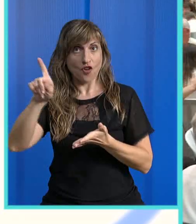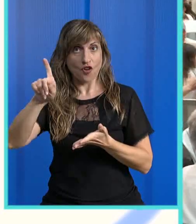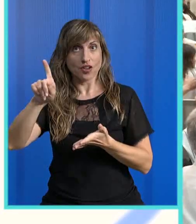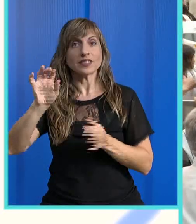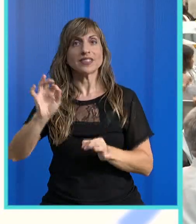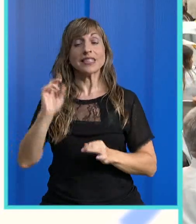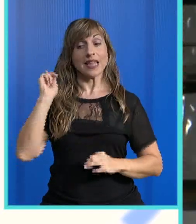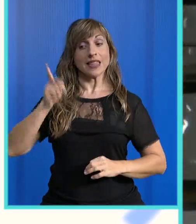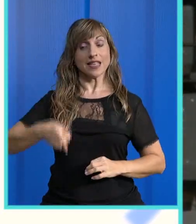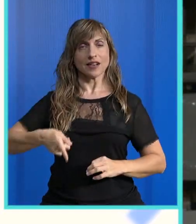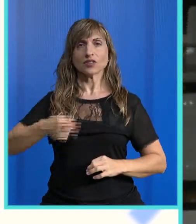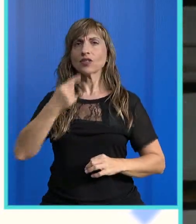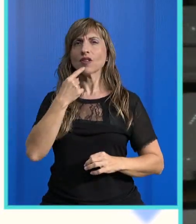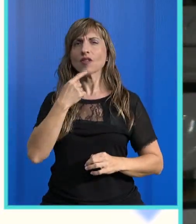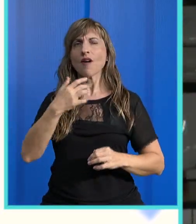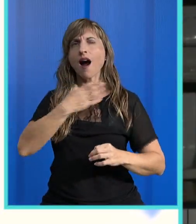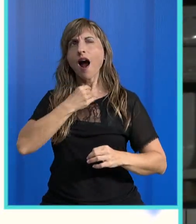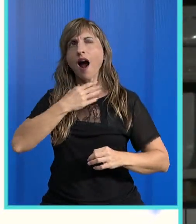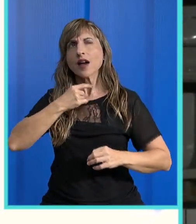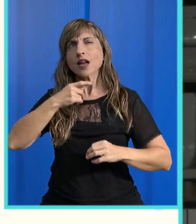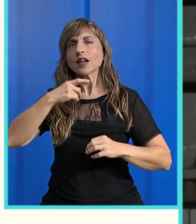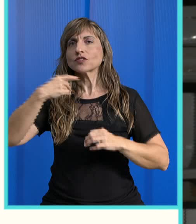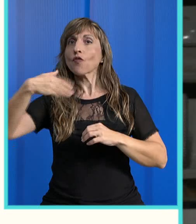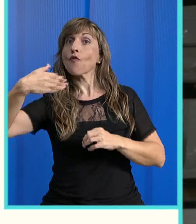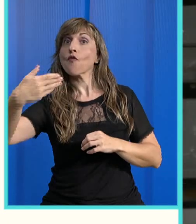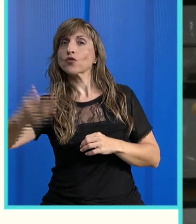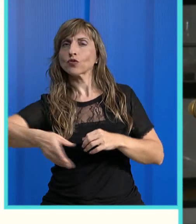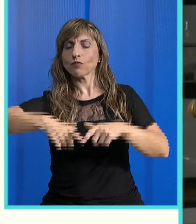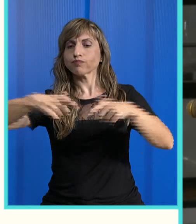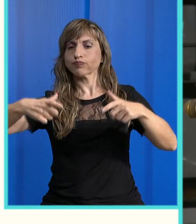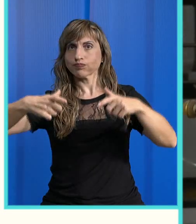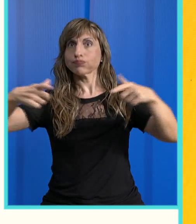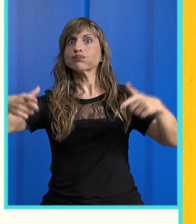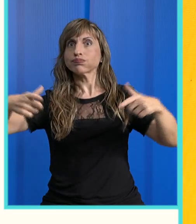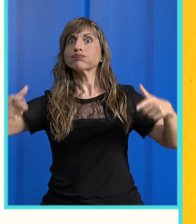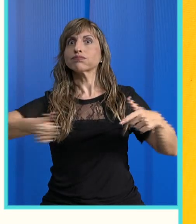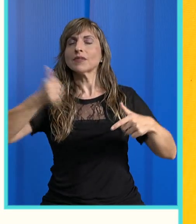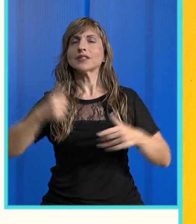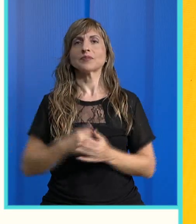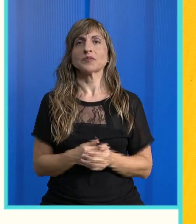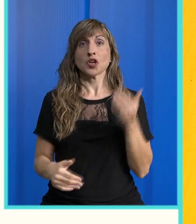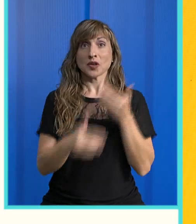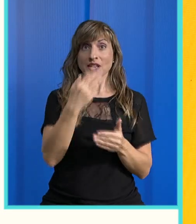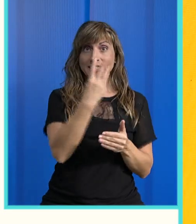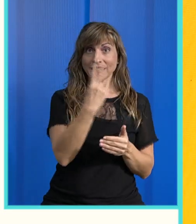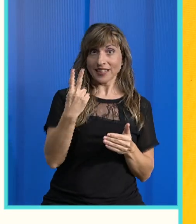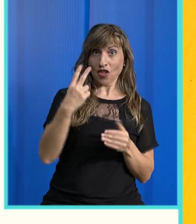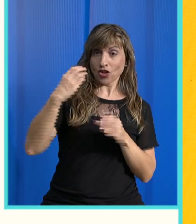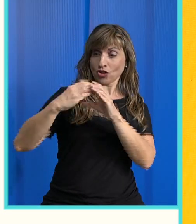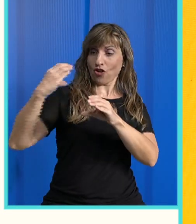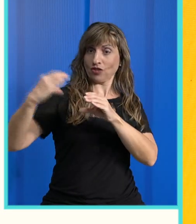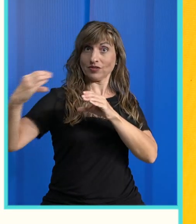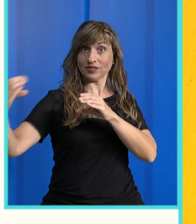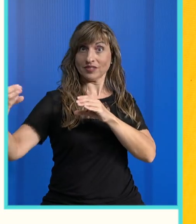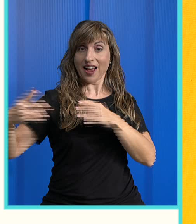d'Otuxal va assenyalar les aspiracions de l'empresa de continuar creixent. Lo que comenzó con 32 coches, a día de hoy contamos con